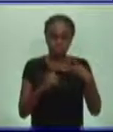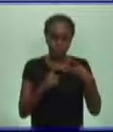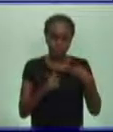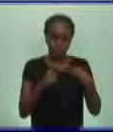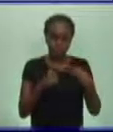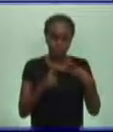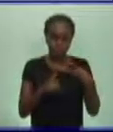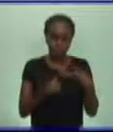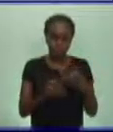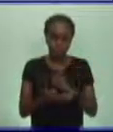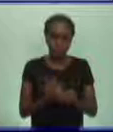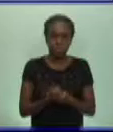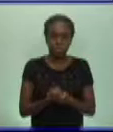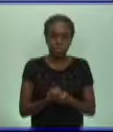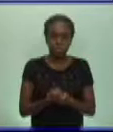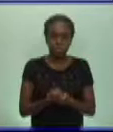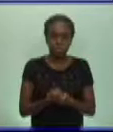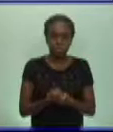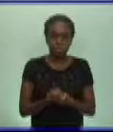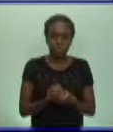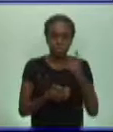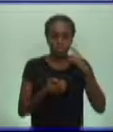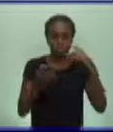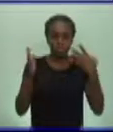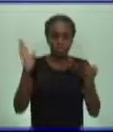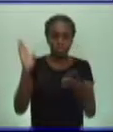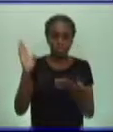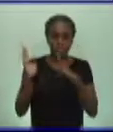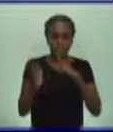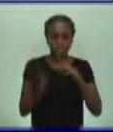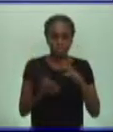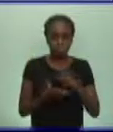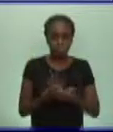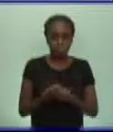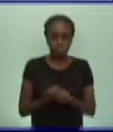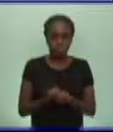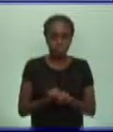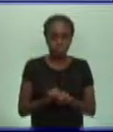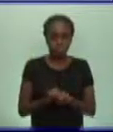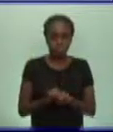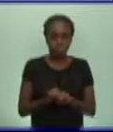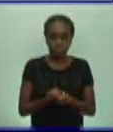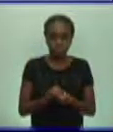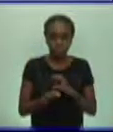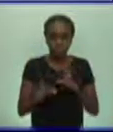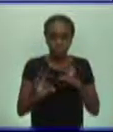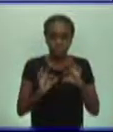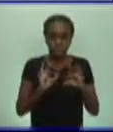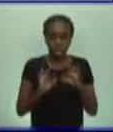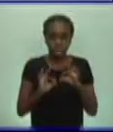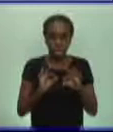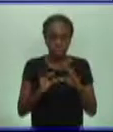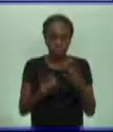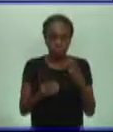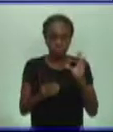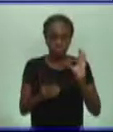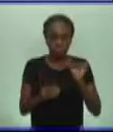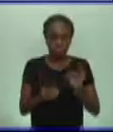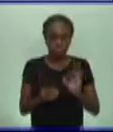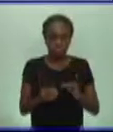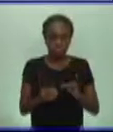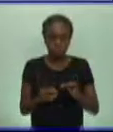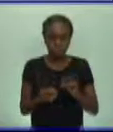Efectivamente, se habla de la calabaza y del mamoncillo. Hay que tener cuenta siempre de las órdenes que nos